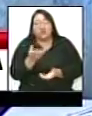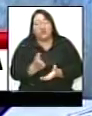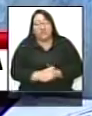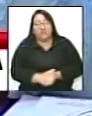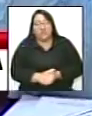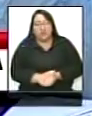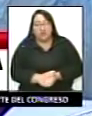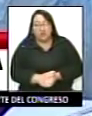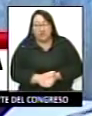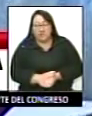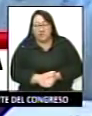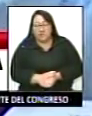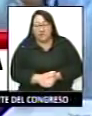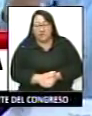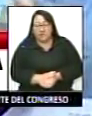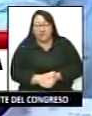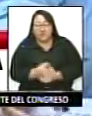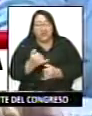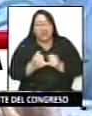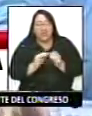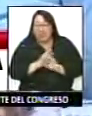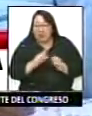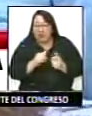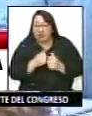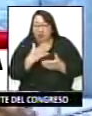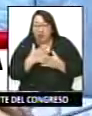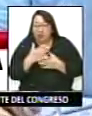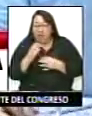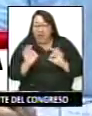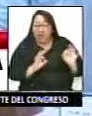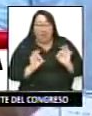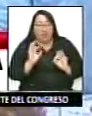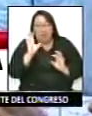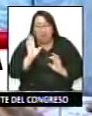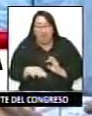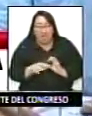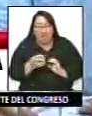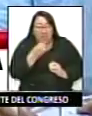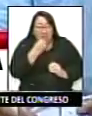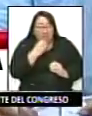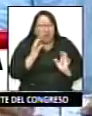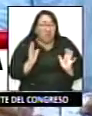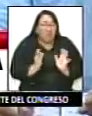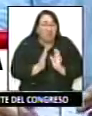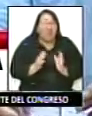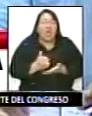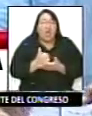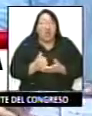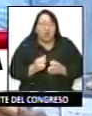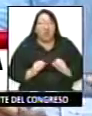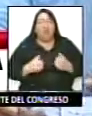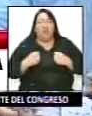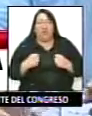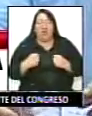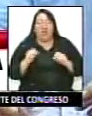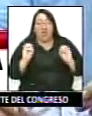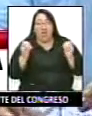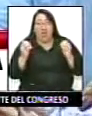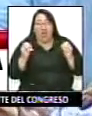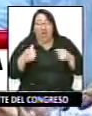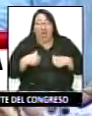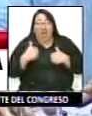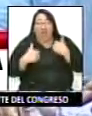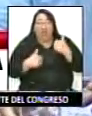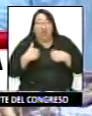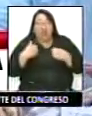que recibirá una alimentación diaria que acabe con la desnutrición, la anemia y la malnutrición, que nuestros adolescentes puedan